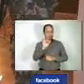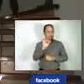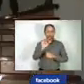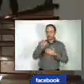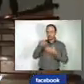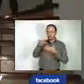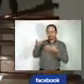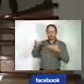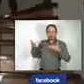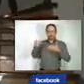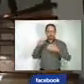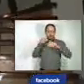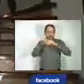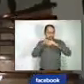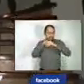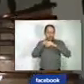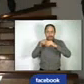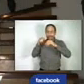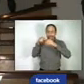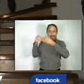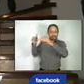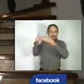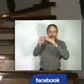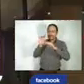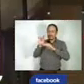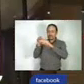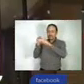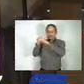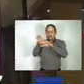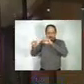financieros entre cuentas de diferentes tipos,